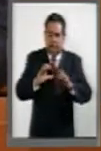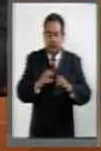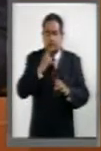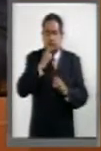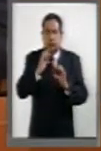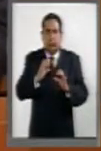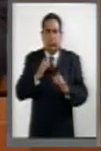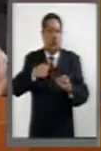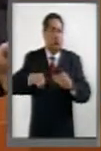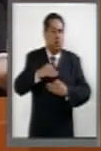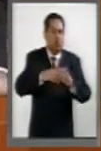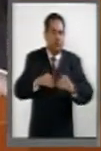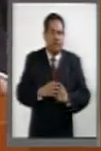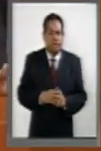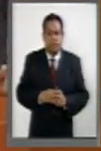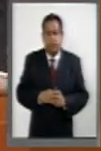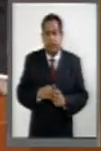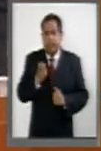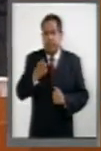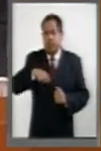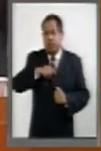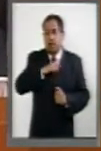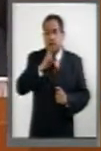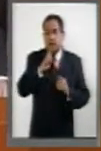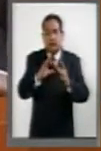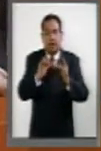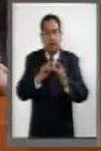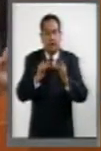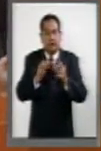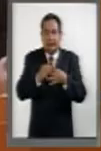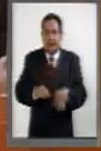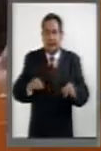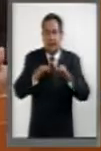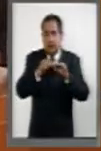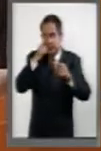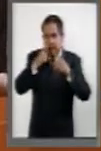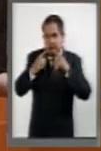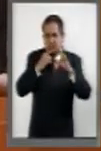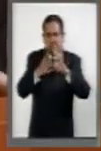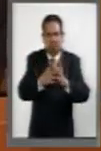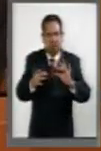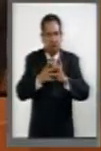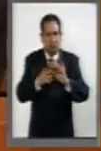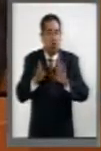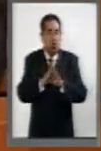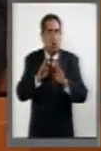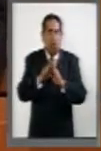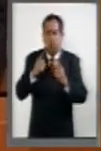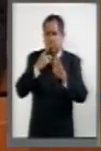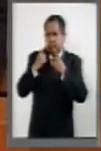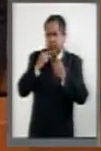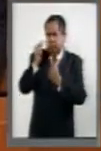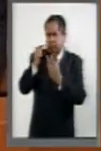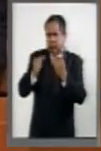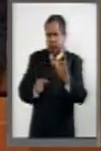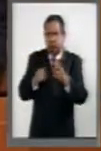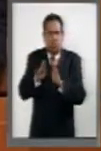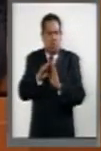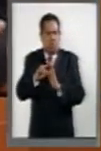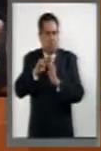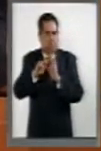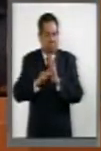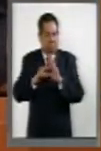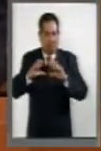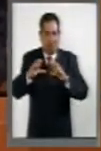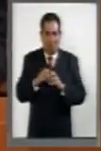nosotros. Sobre esto recibimos respuestas generales, que se remitían únicamente a señalar los protocolos y la normatividad que se implementó